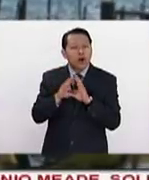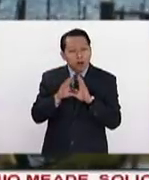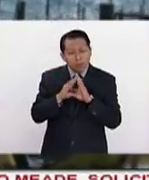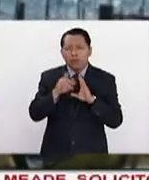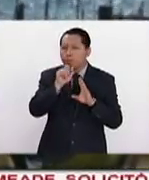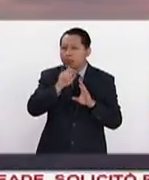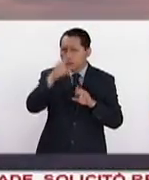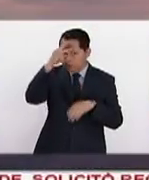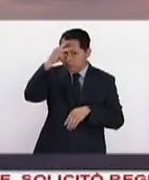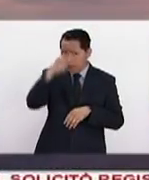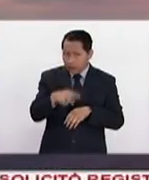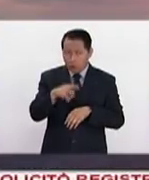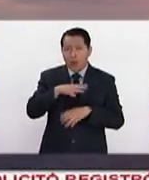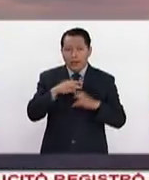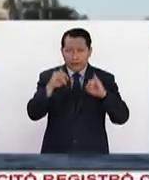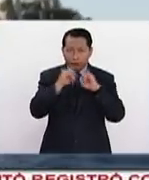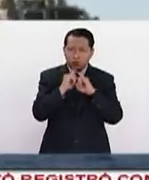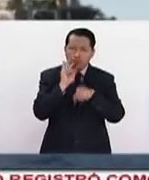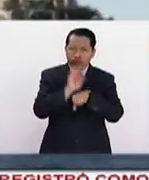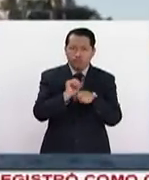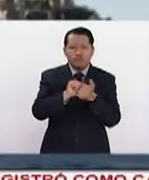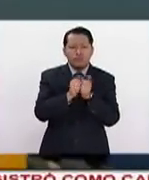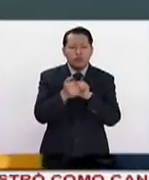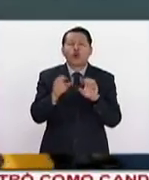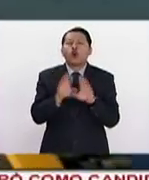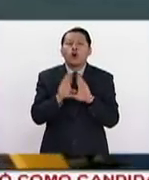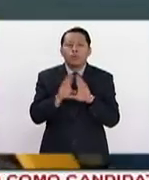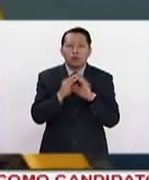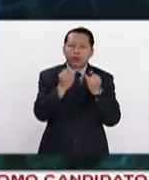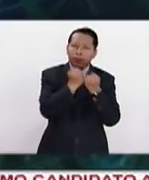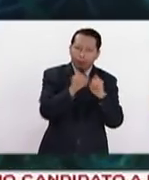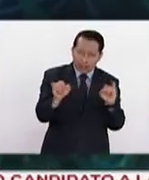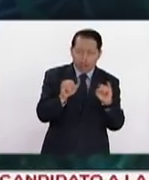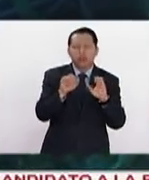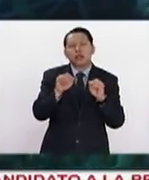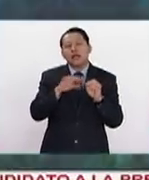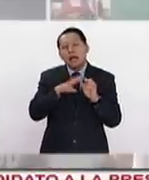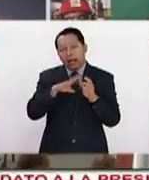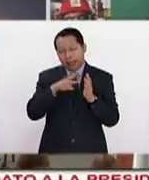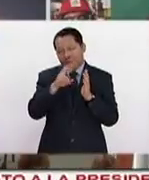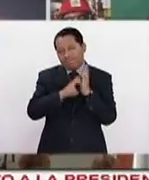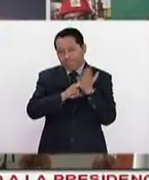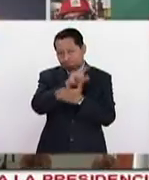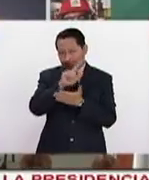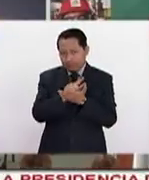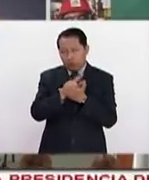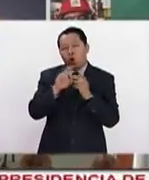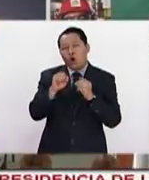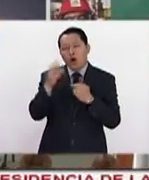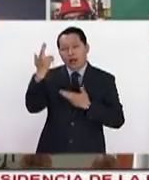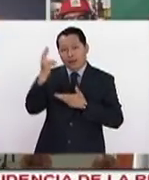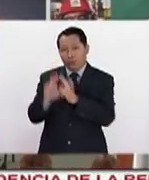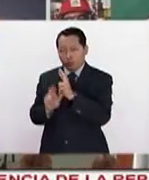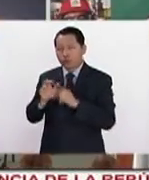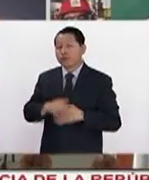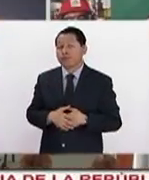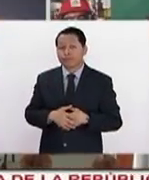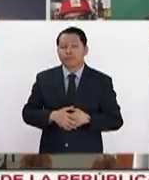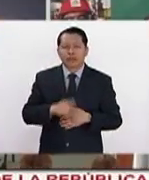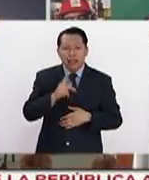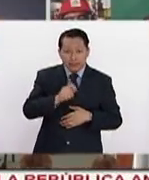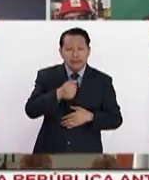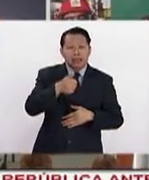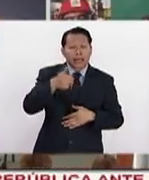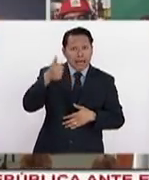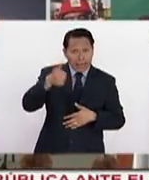mexicanos transforman las instituciones, como fue la independencia, la reforma y la revolución. Cada una de esas etapas fue